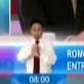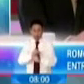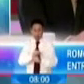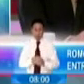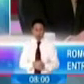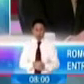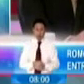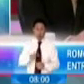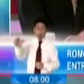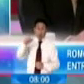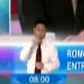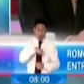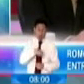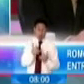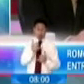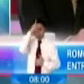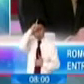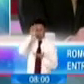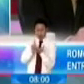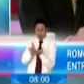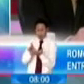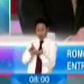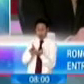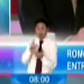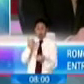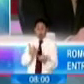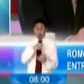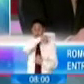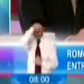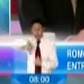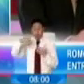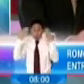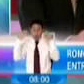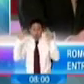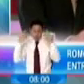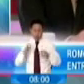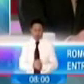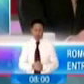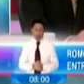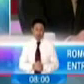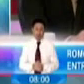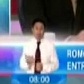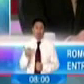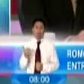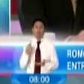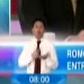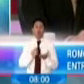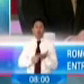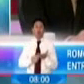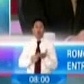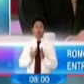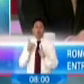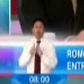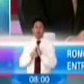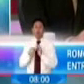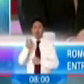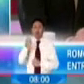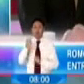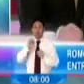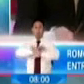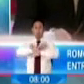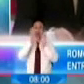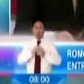produjo la expulsión. En este momento se encuentra ya en el cuartel modelo en Guayaquil y entiendo que la audiencia de formulación de cargos se dará a las 10 de la